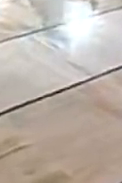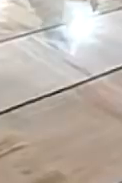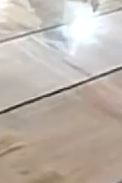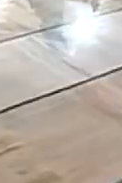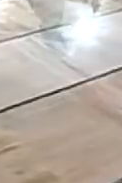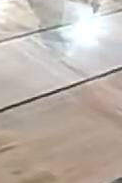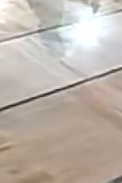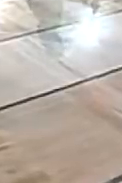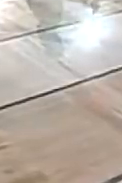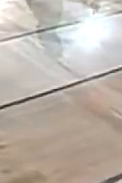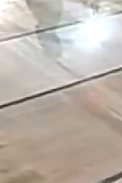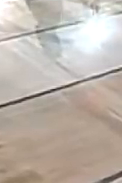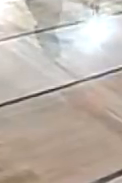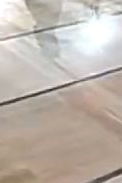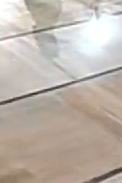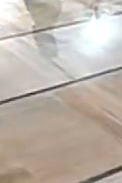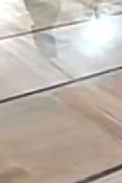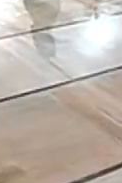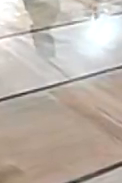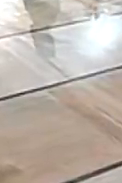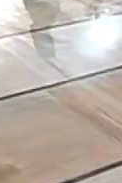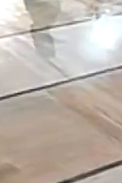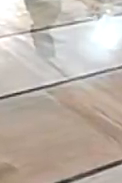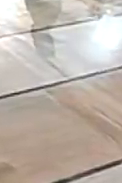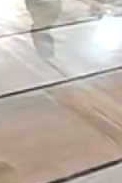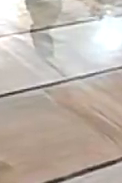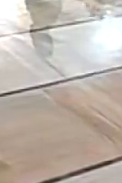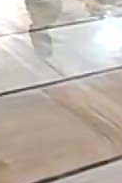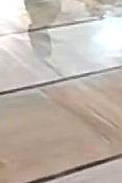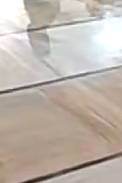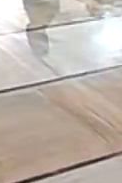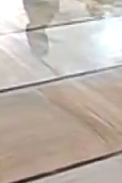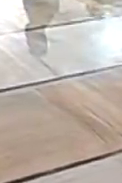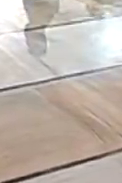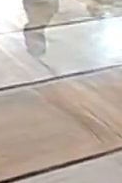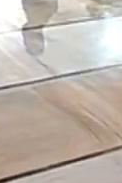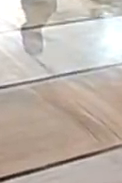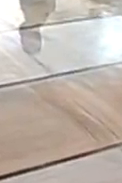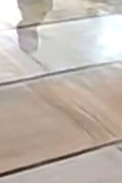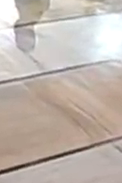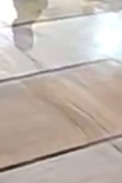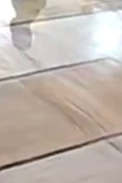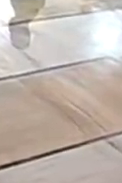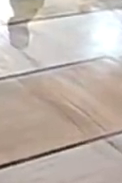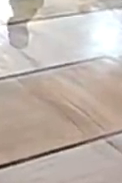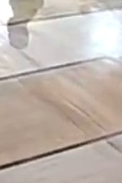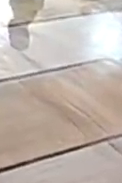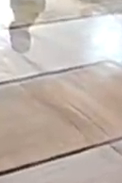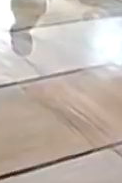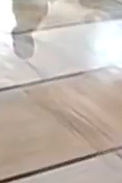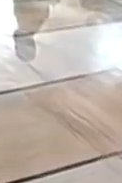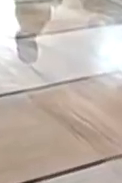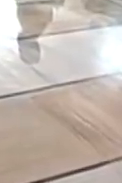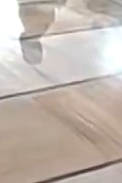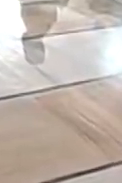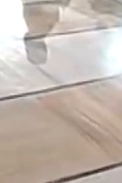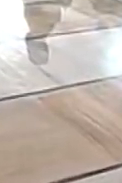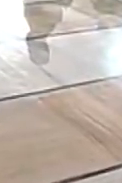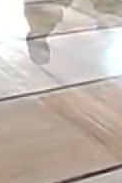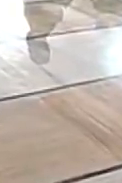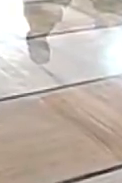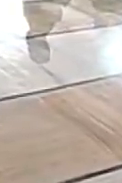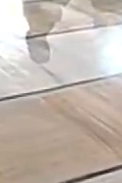portal Emprender Juntos, para demostrar al mundo que Venezuela avanza hacia la economía digital.